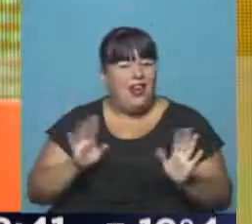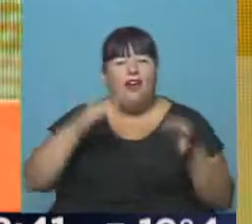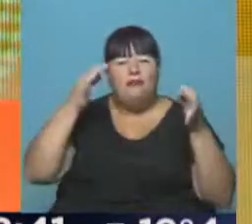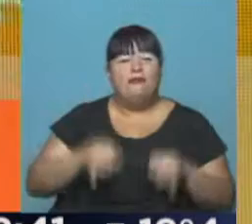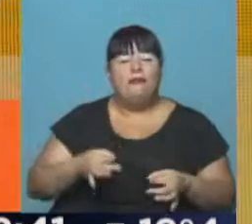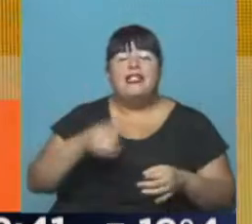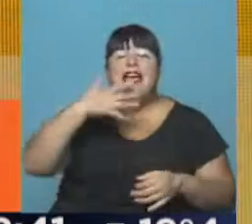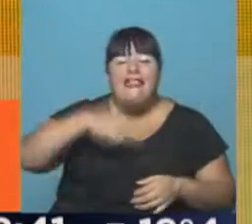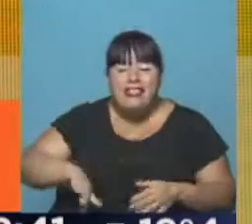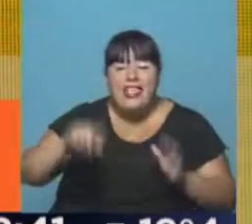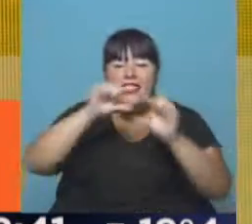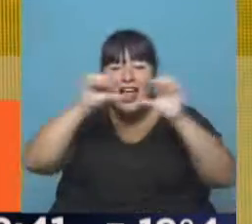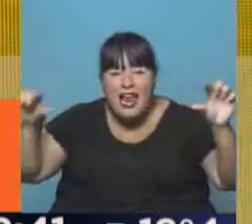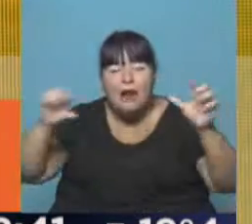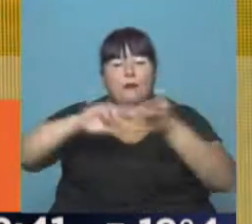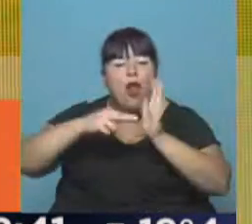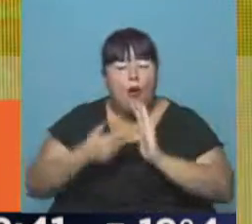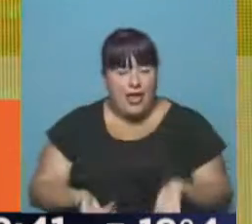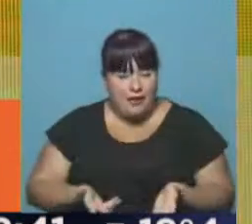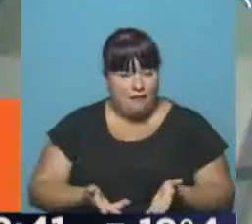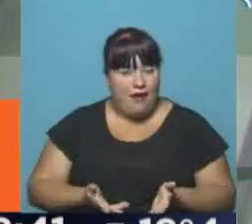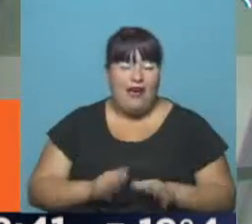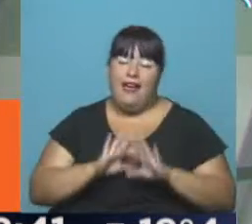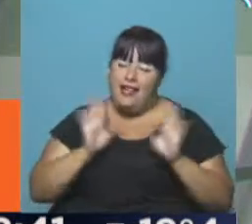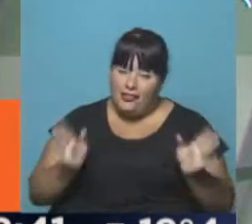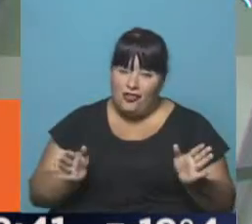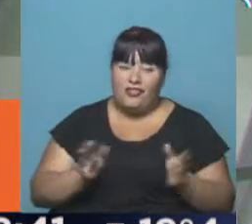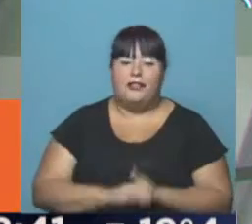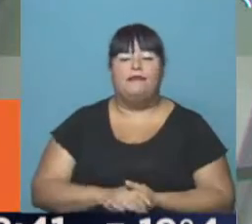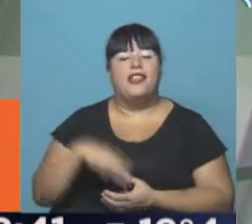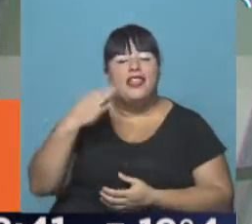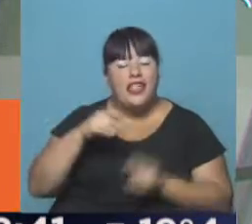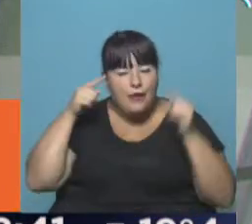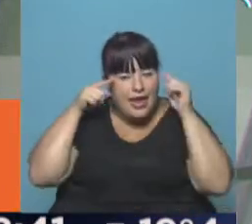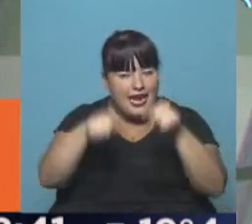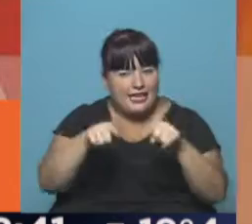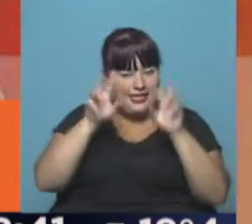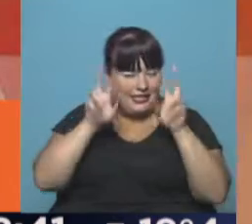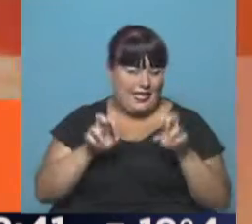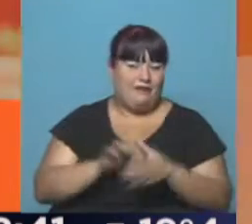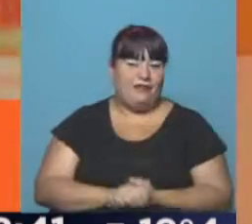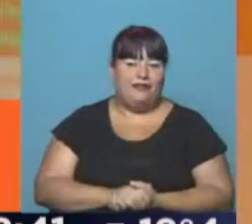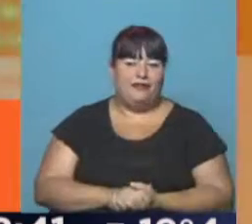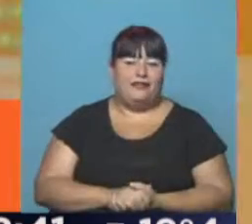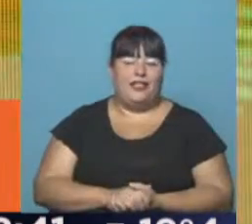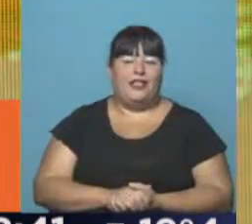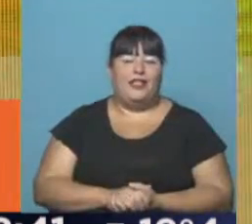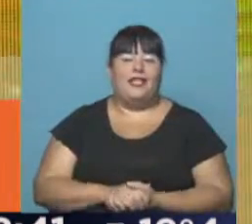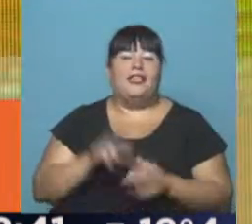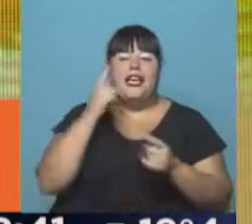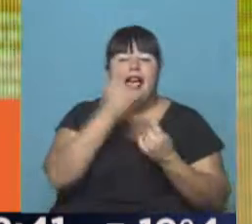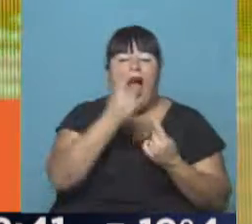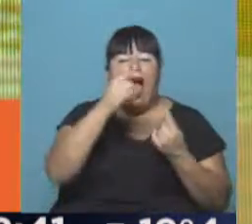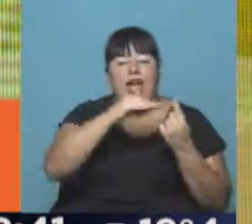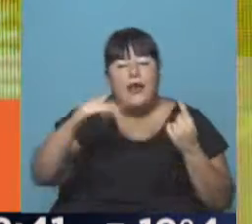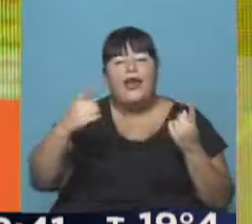si entiende el enunciado del problema. Sí, correcto. Entonces digo, tenemos que ir a ese punto y encontrar en cada